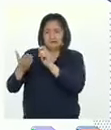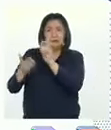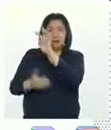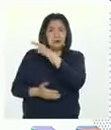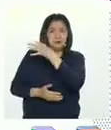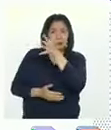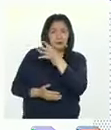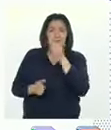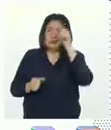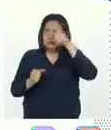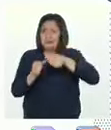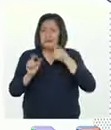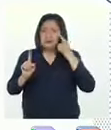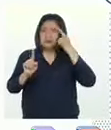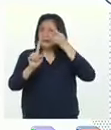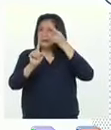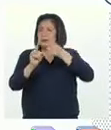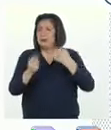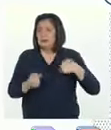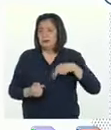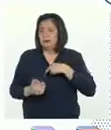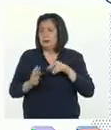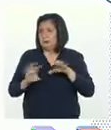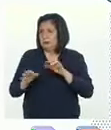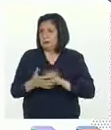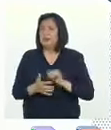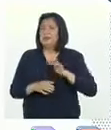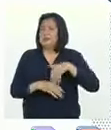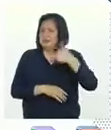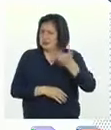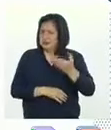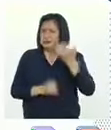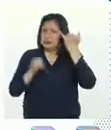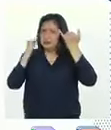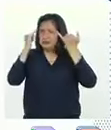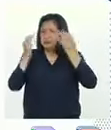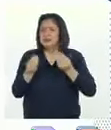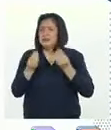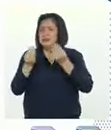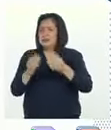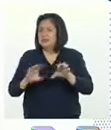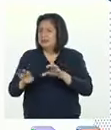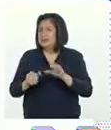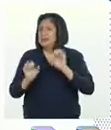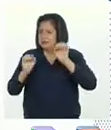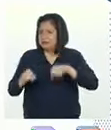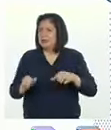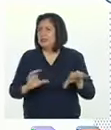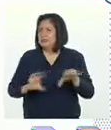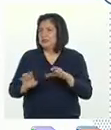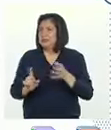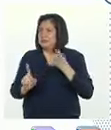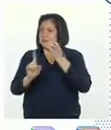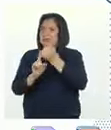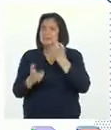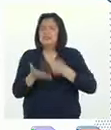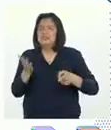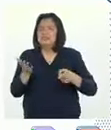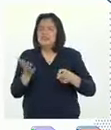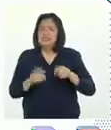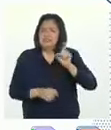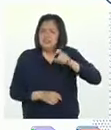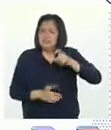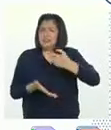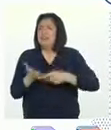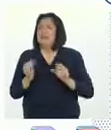cuadro, recordaremos los objetivos que hemos elaborado y luego propondremos acciones para lograrlos y veremos qué actividades